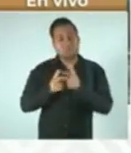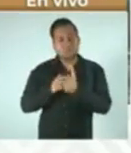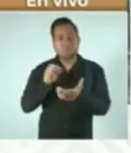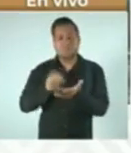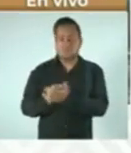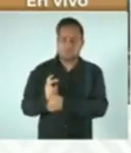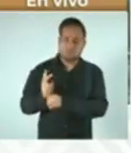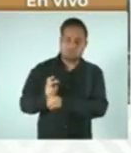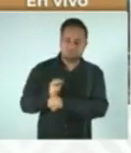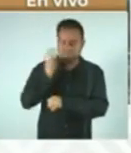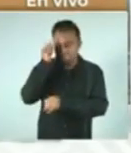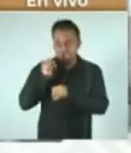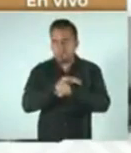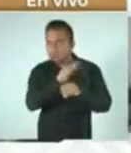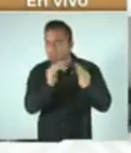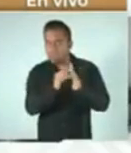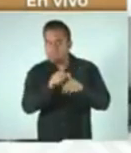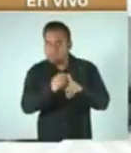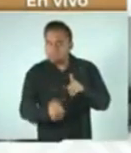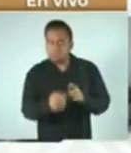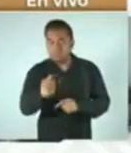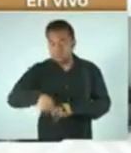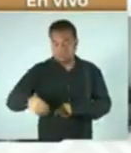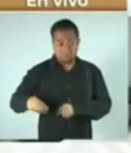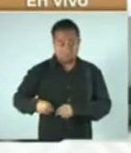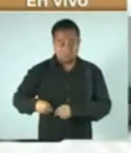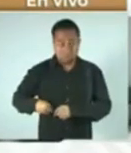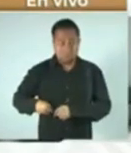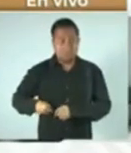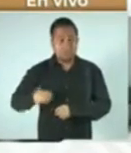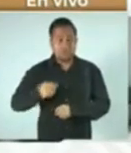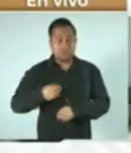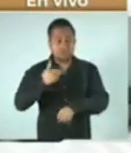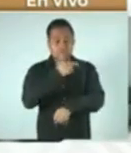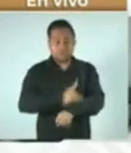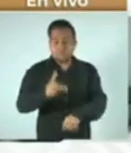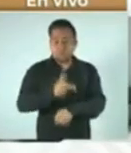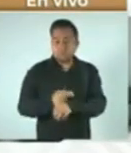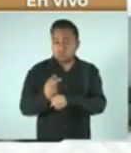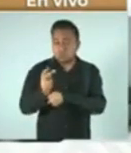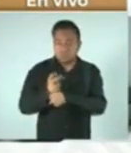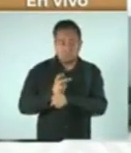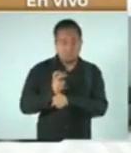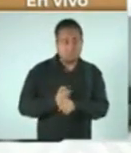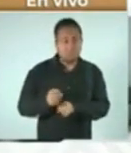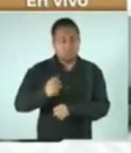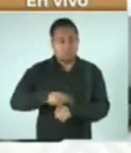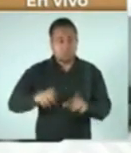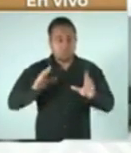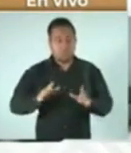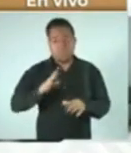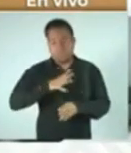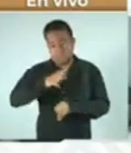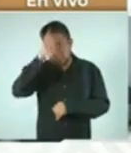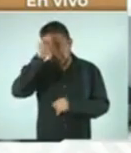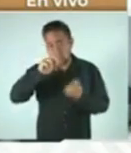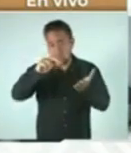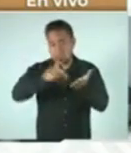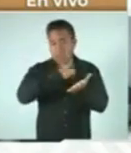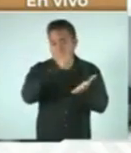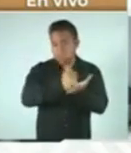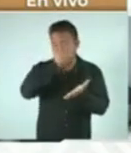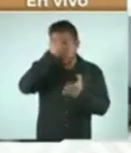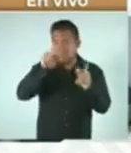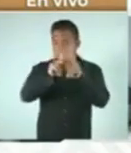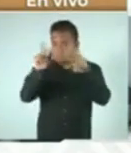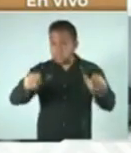¿Por qué quemaron estas viviendas? Si ellos fueron, estamos en proceso de investigación. Si teníamos acordada una firma de un pacto de